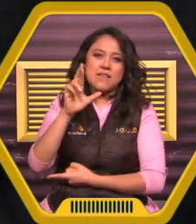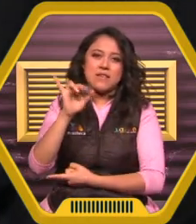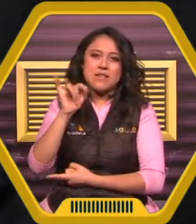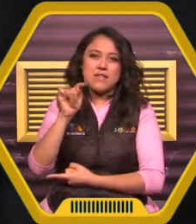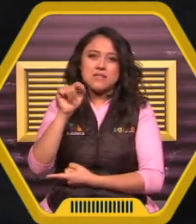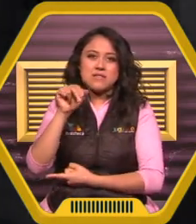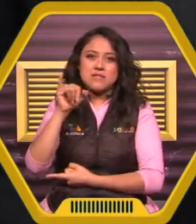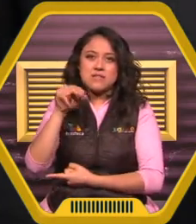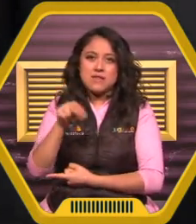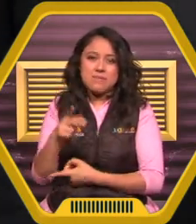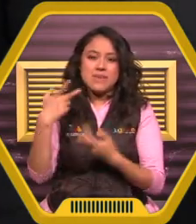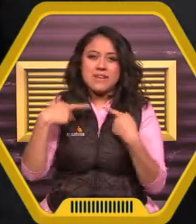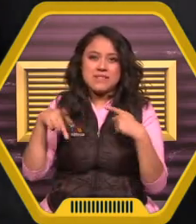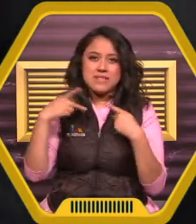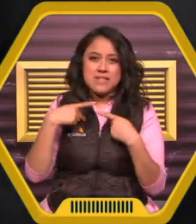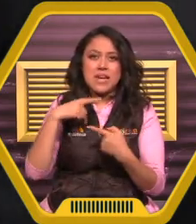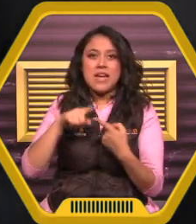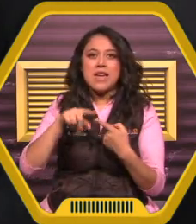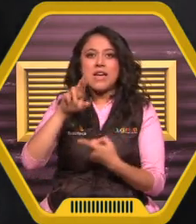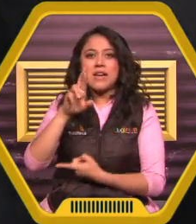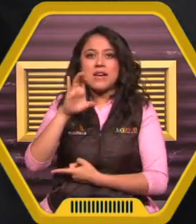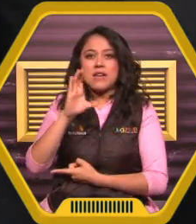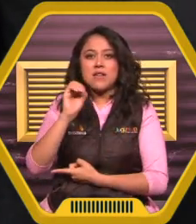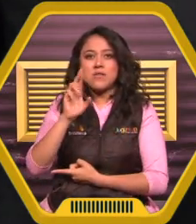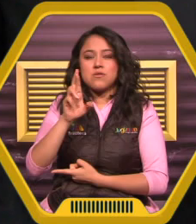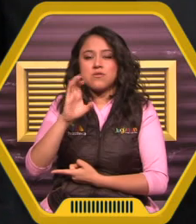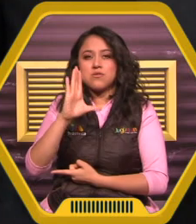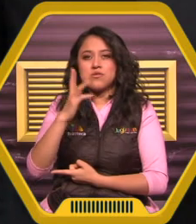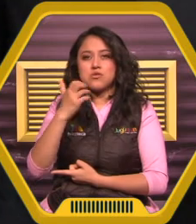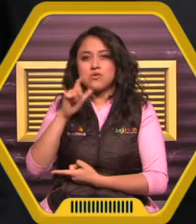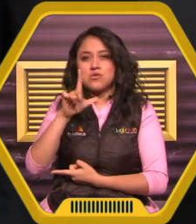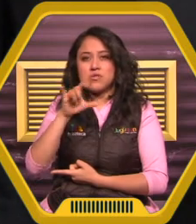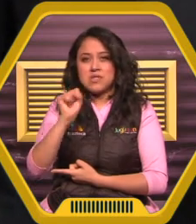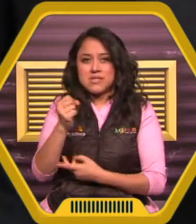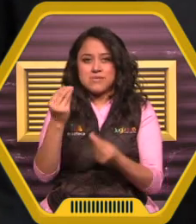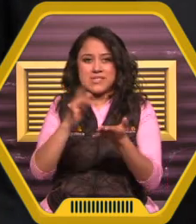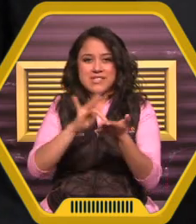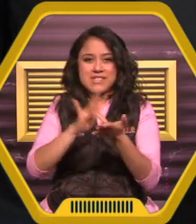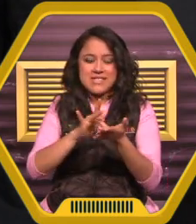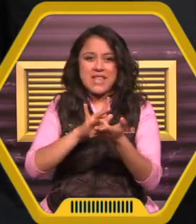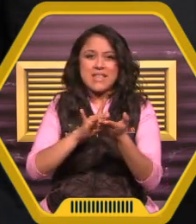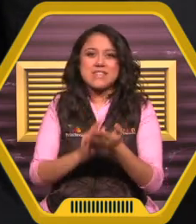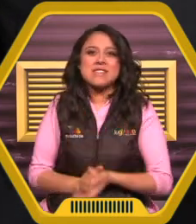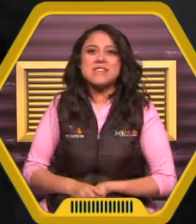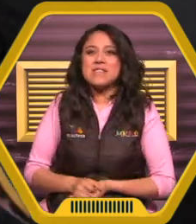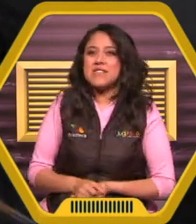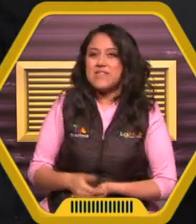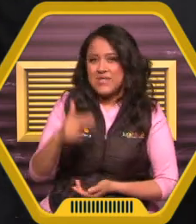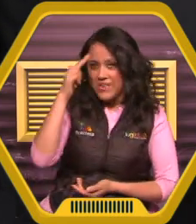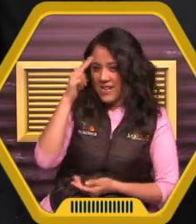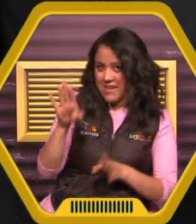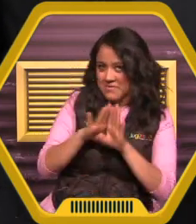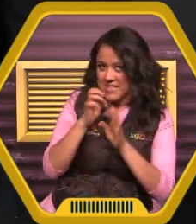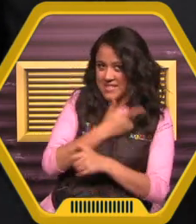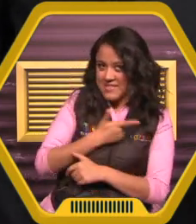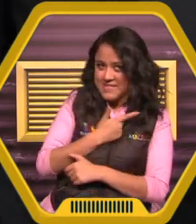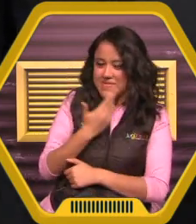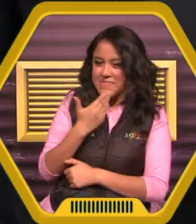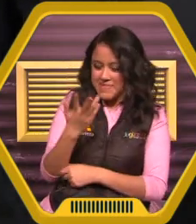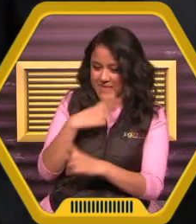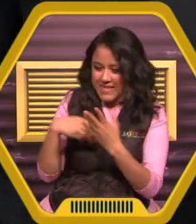de la sucursal de Recorcholis aquí en Portal San Ángel. Cristian, gracias por recibirnos. Hola, ¿qué tal, Carla? No, es un gusto tenerlos aquí en